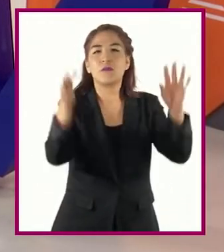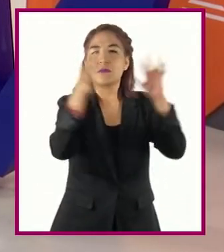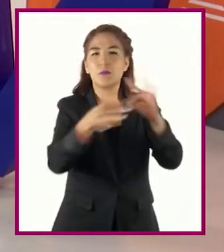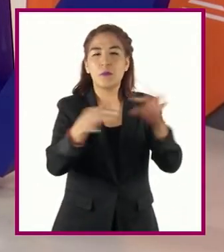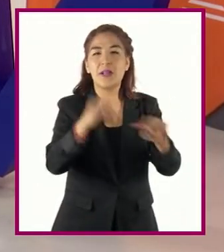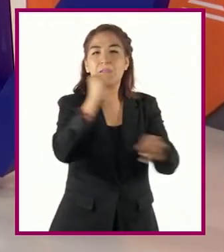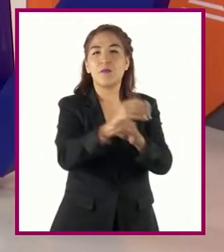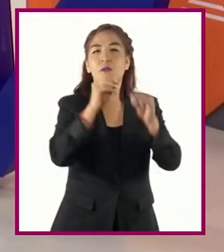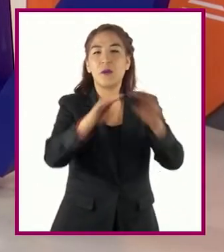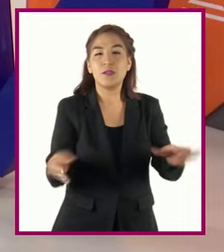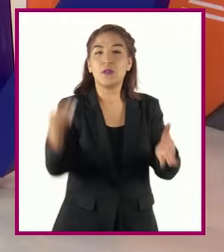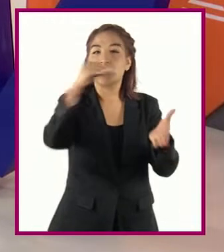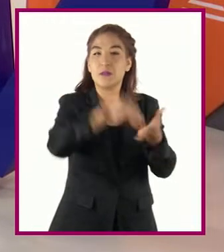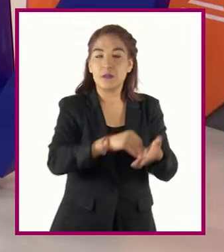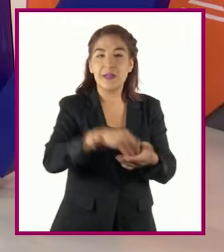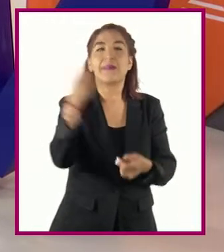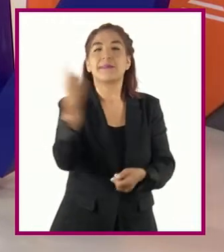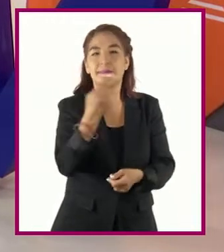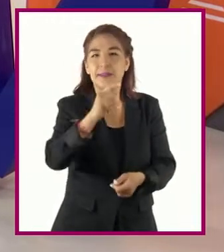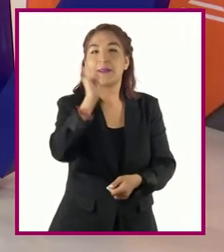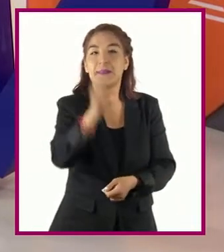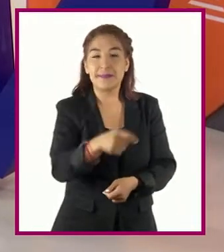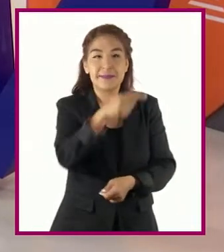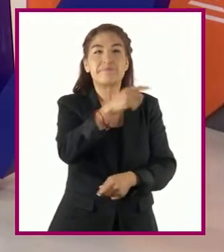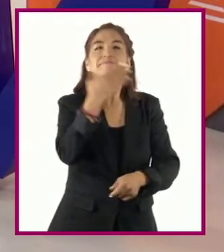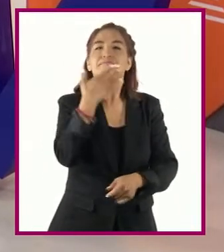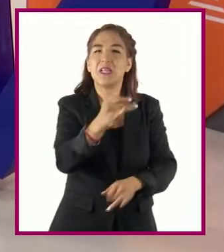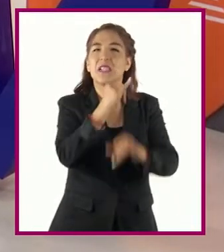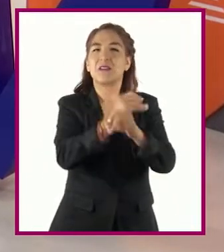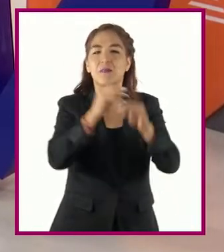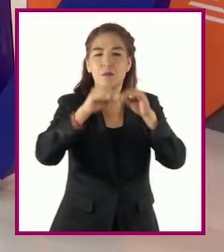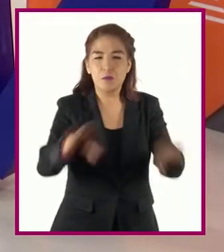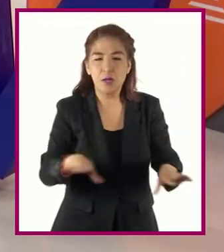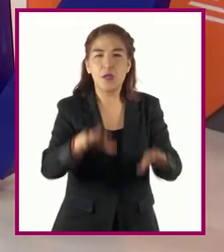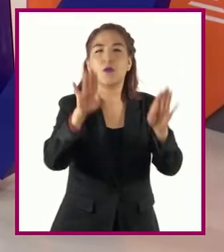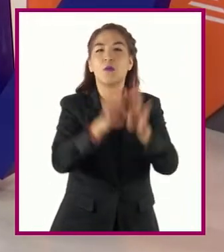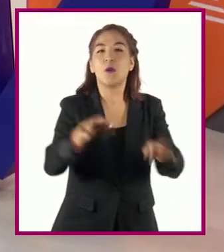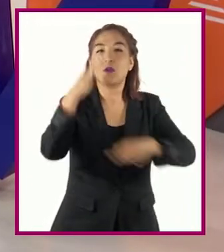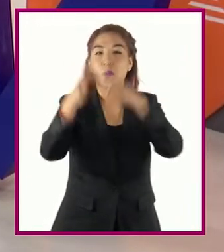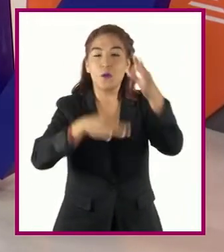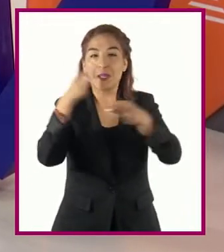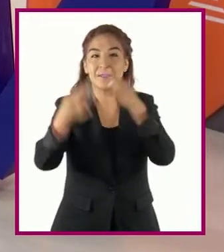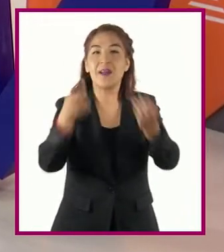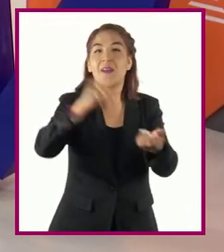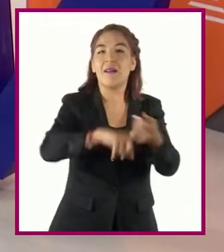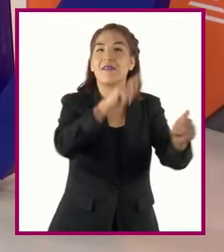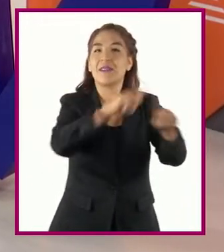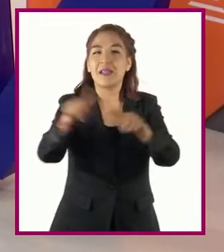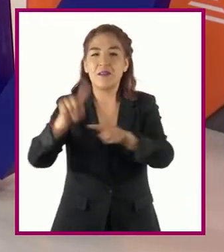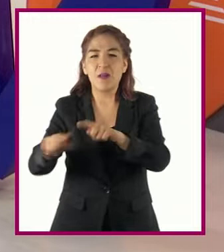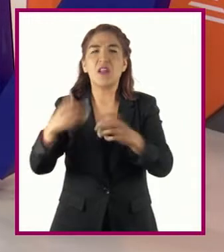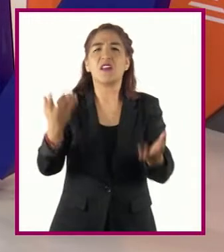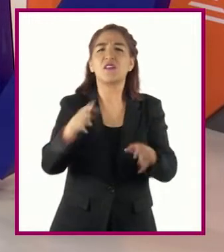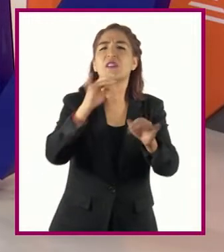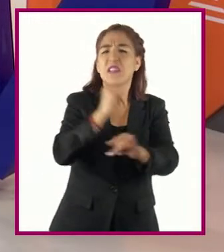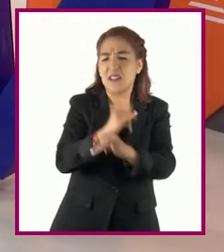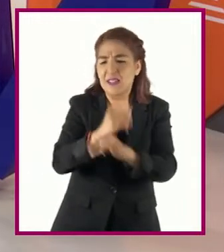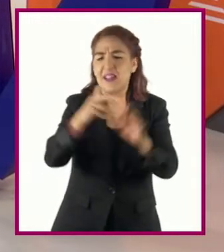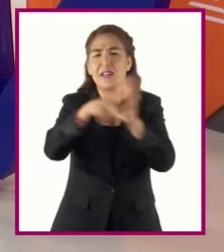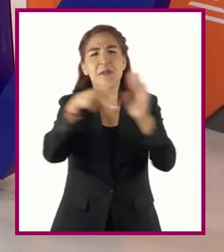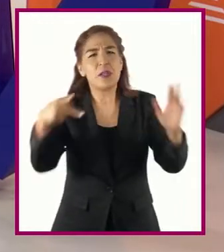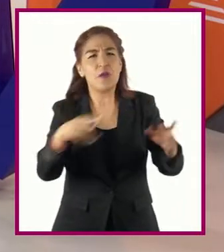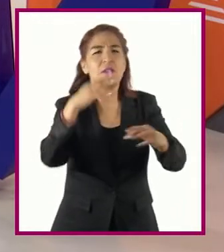a plantear, por lo que se tiene que estar muy bien informado, siguiendo las noticias desde diferentes fuentes o medios y teniendo